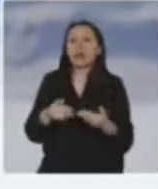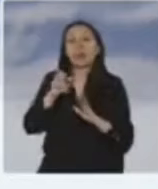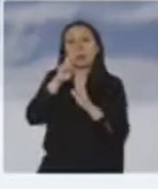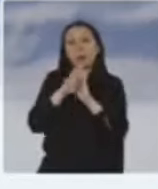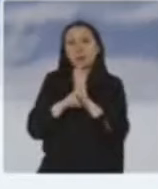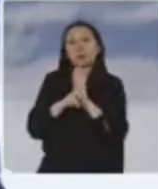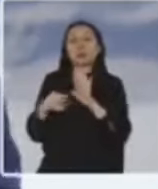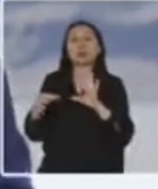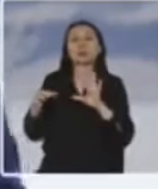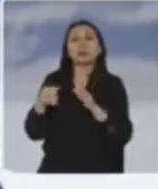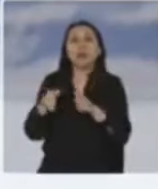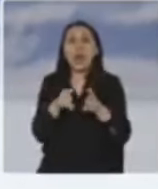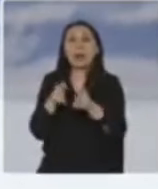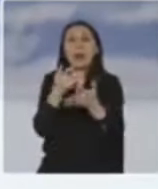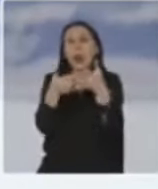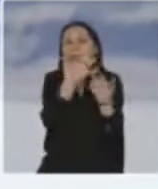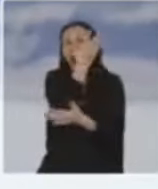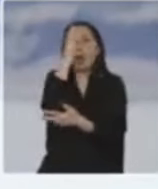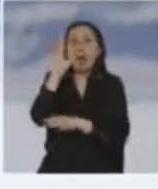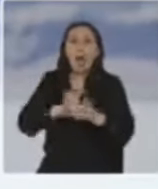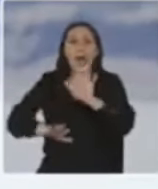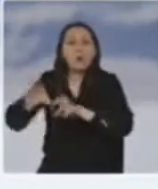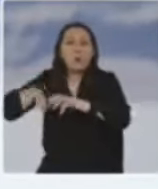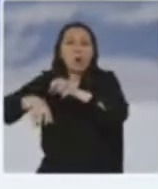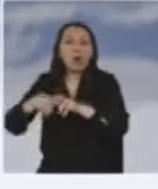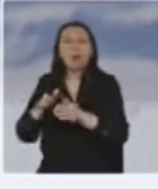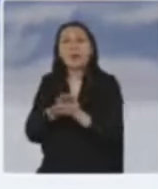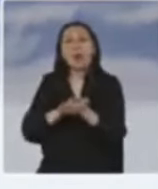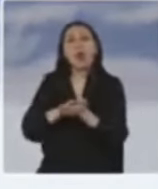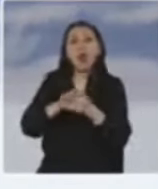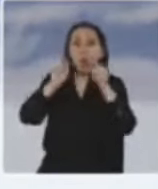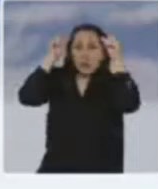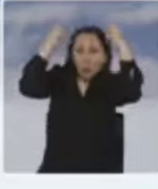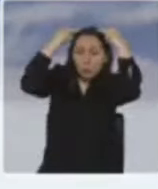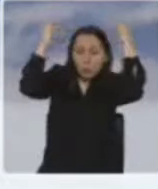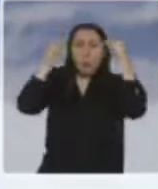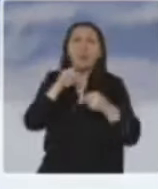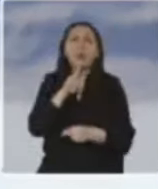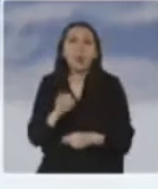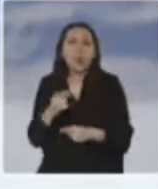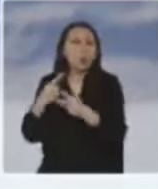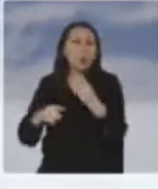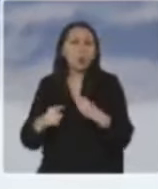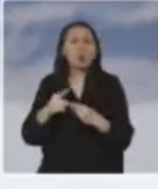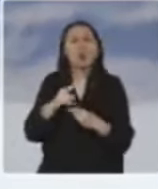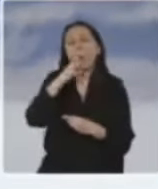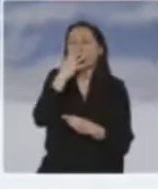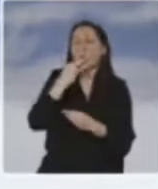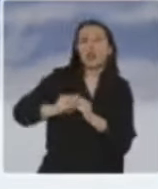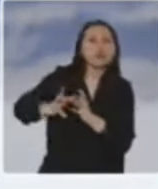vamos a incorporar pasos ecológicos para la protección de la fauna nativa por ejemplo los pudúes los zorros chilotes entre otras especies que van a poder